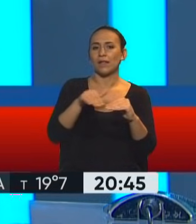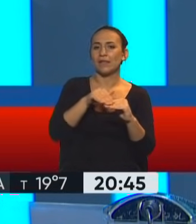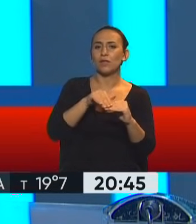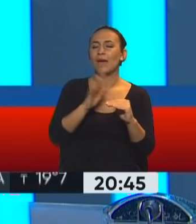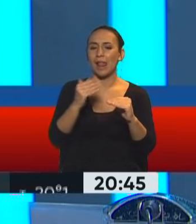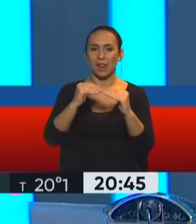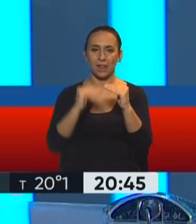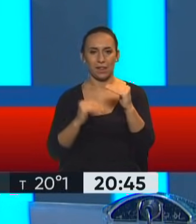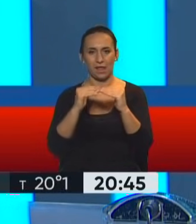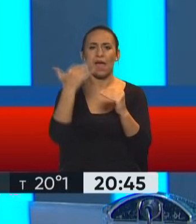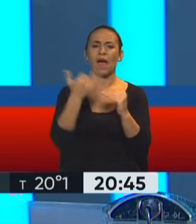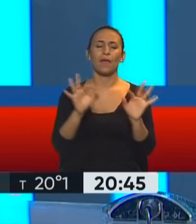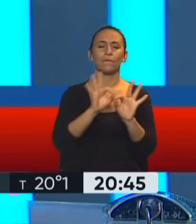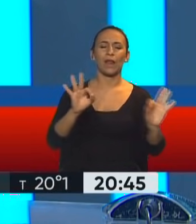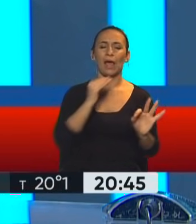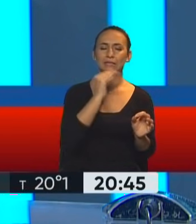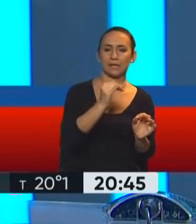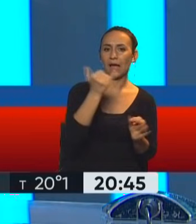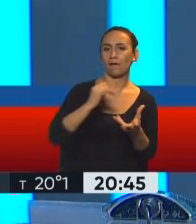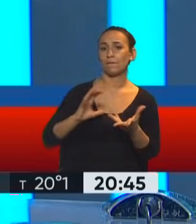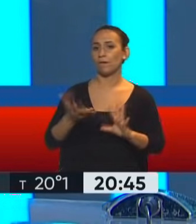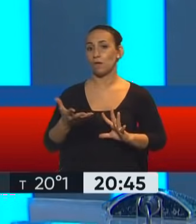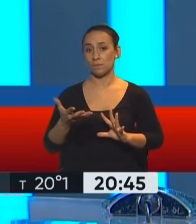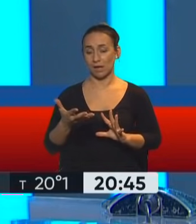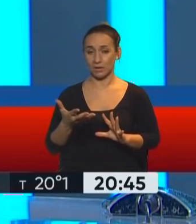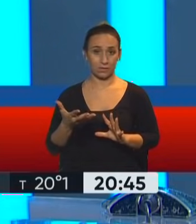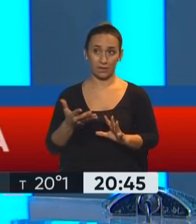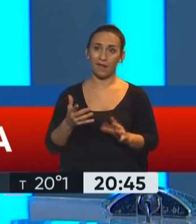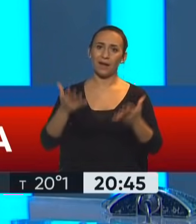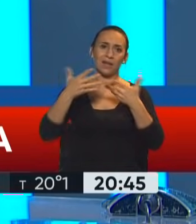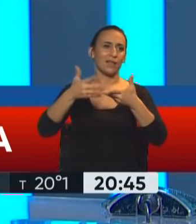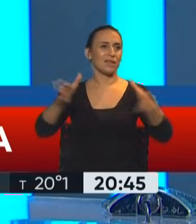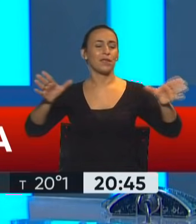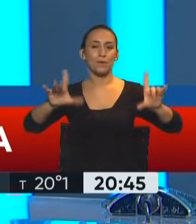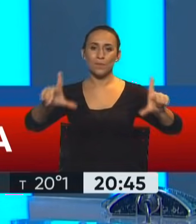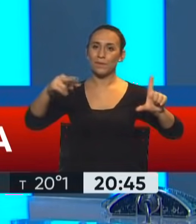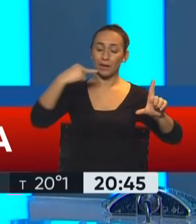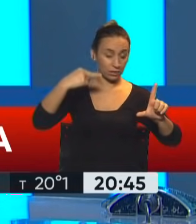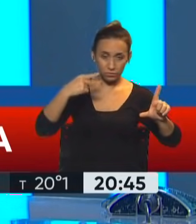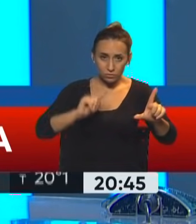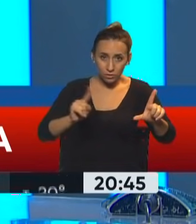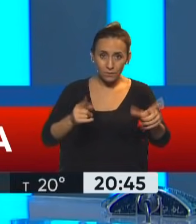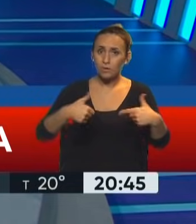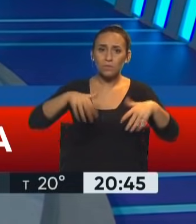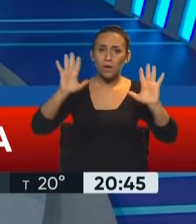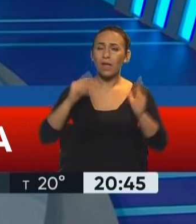Hay frases, hay maneras que no deberían suceder, independientemente si son a favor o en contra, o en un medio concentrado, o en un medio